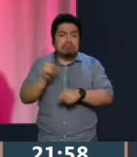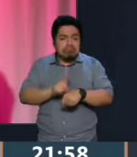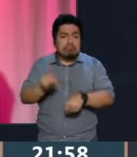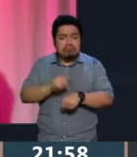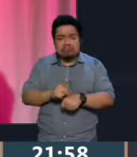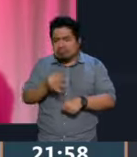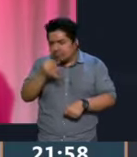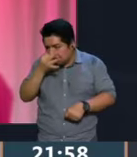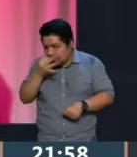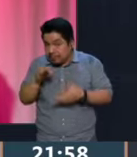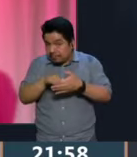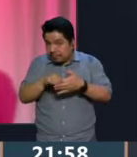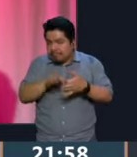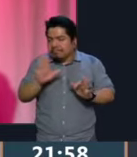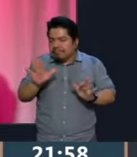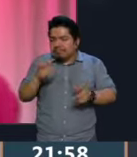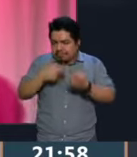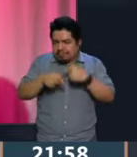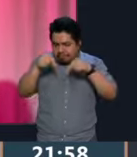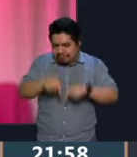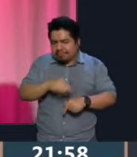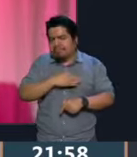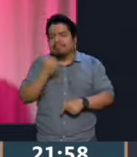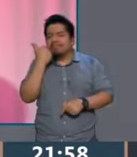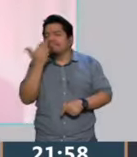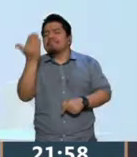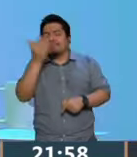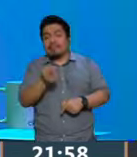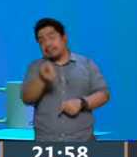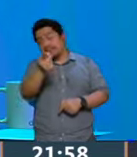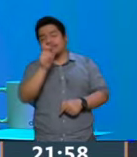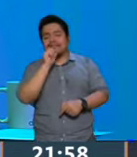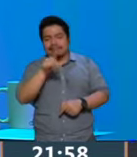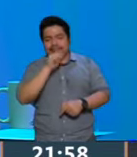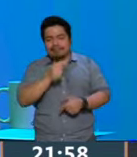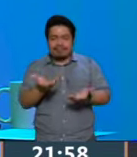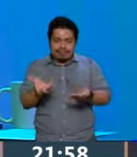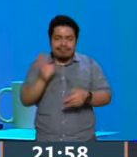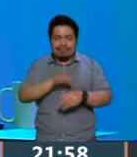quedan pocos días, pero esta es su casa. Les agradezco mucho. Y a usted también le agradezco por permitirnos entrar hasta su casa.